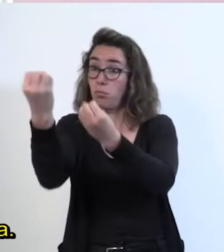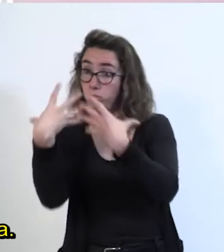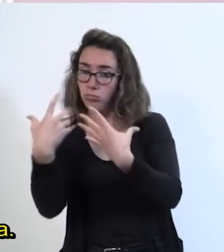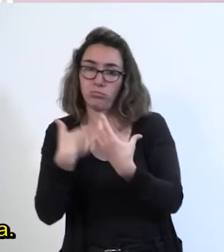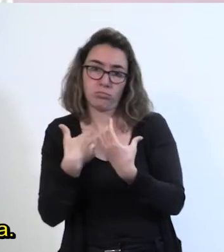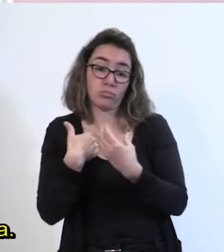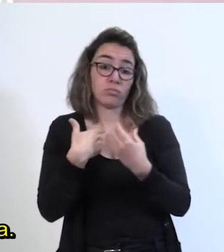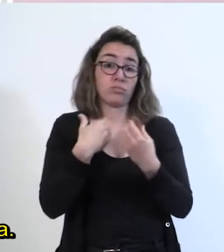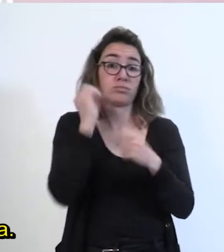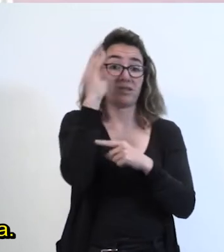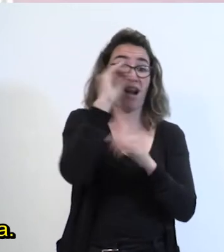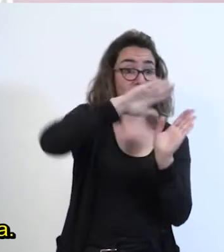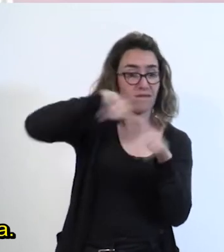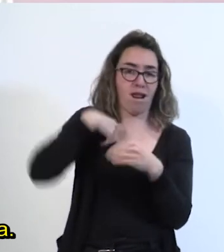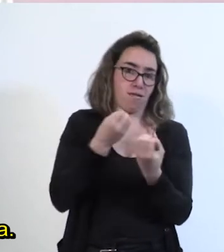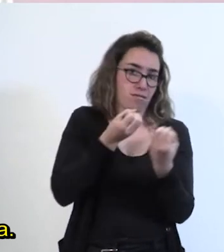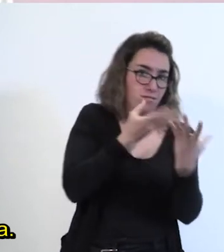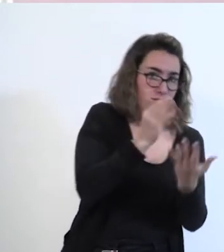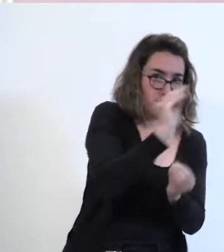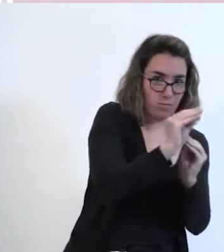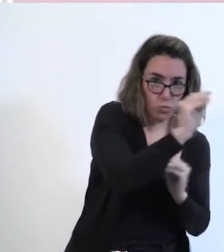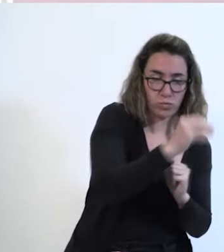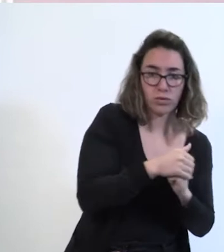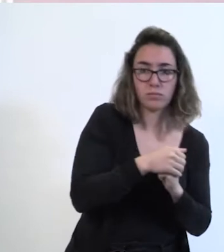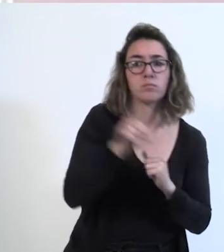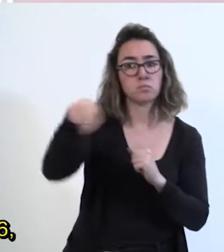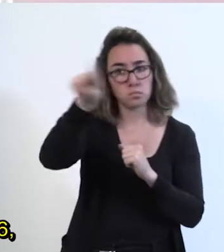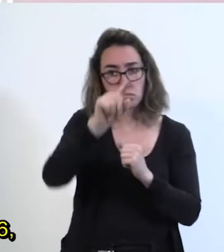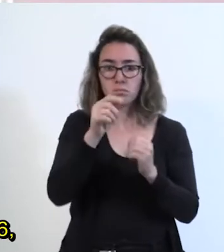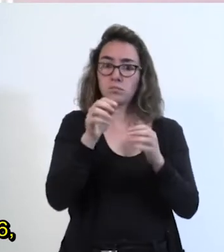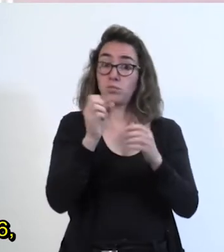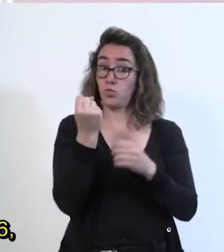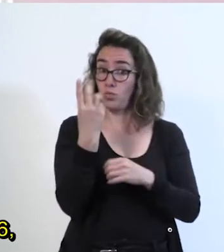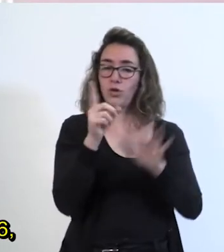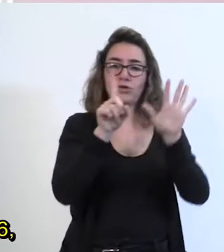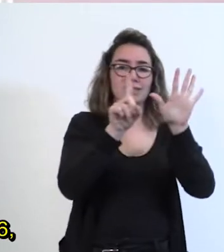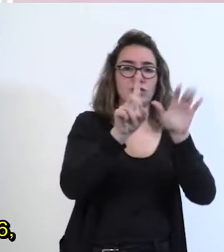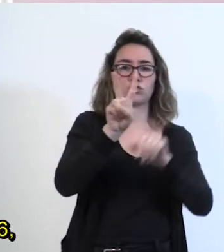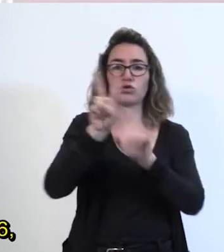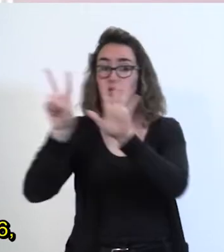bien te trasladaremos en los últimos minutos de la charla. Podéis escribirnos al